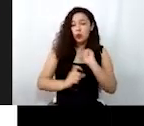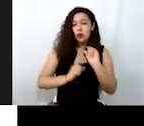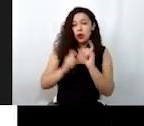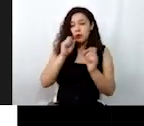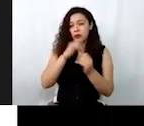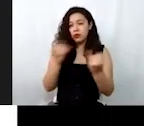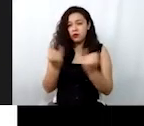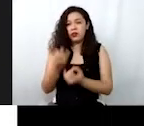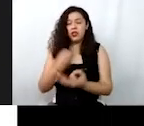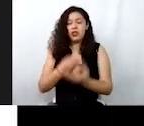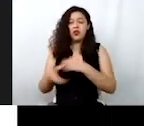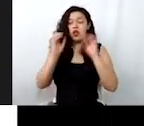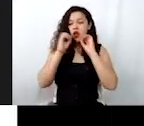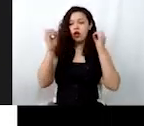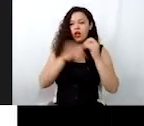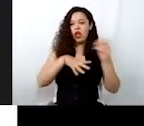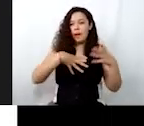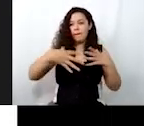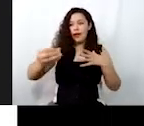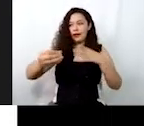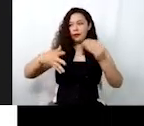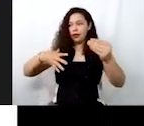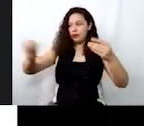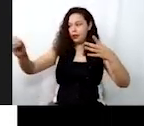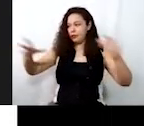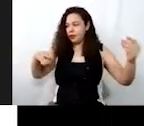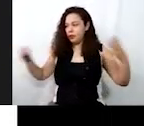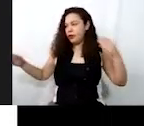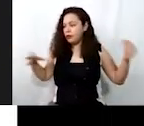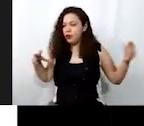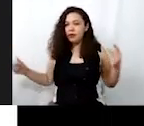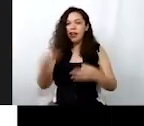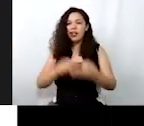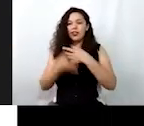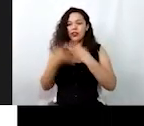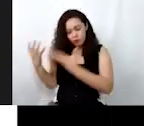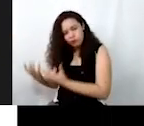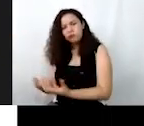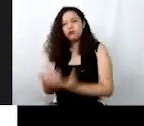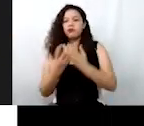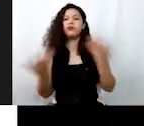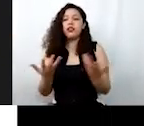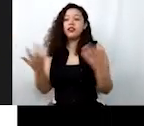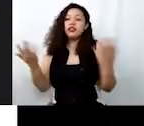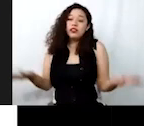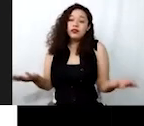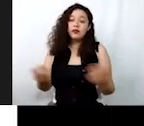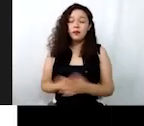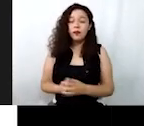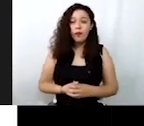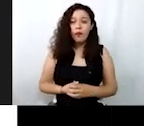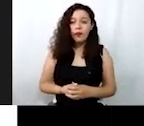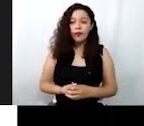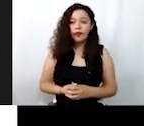ir contagiando otras organizaciones y personas para que así lo hagamos. esta no es